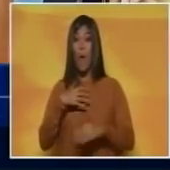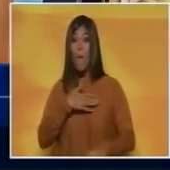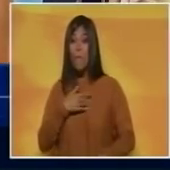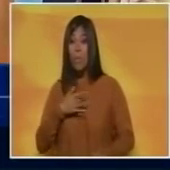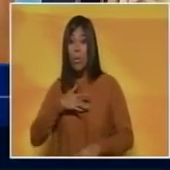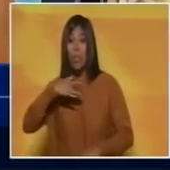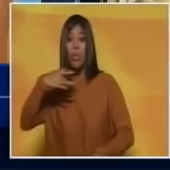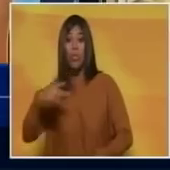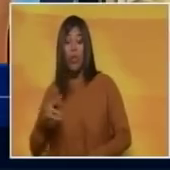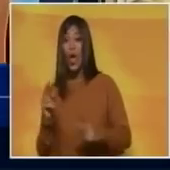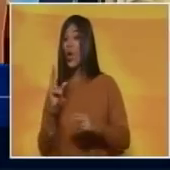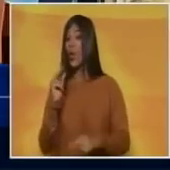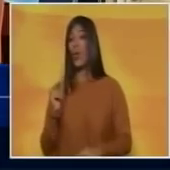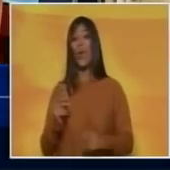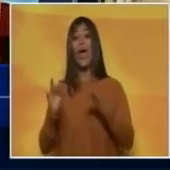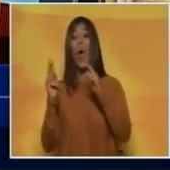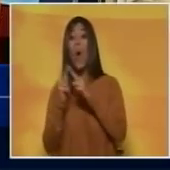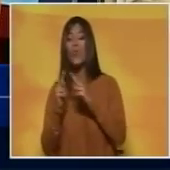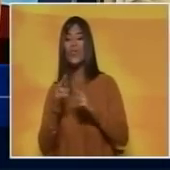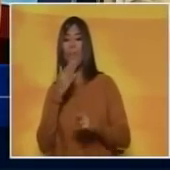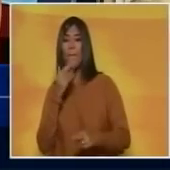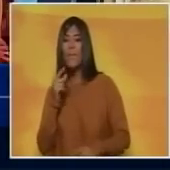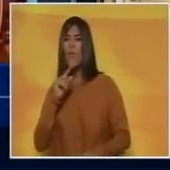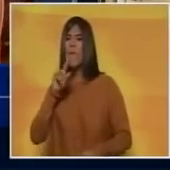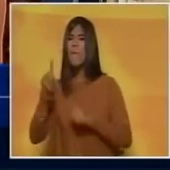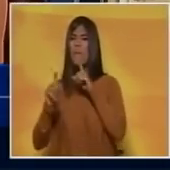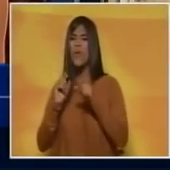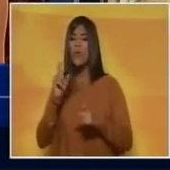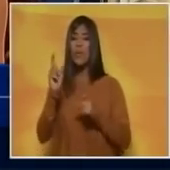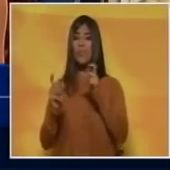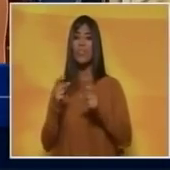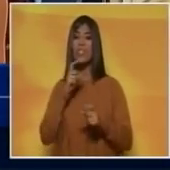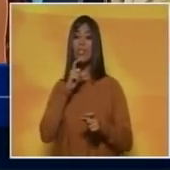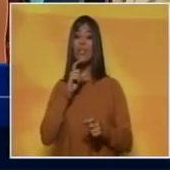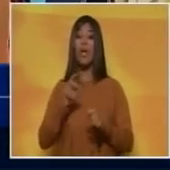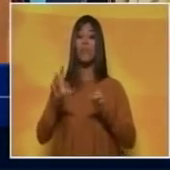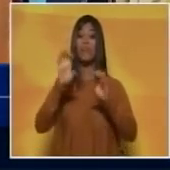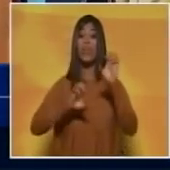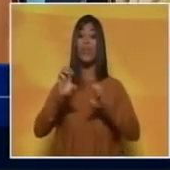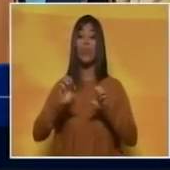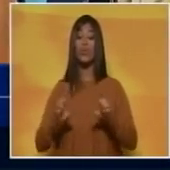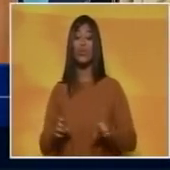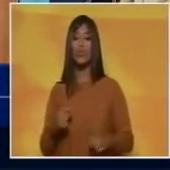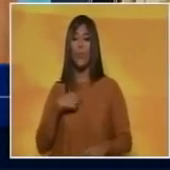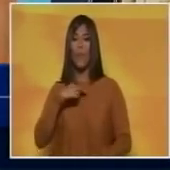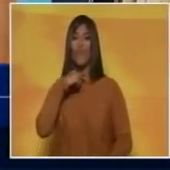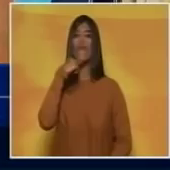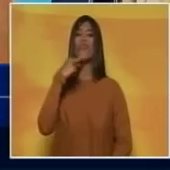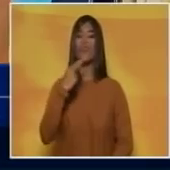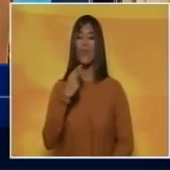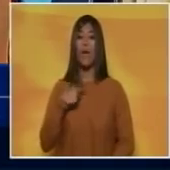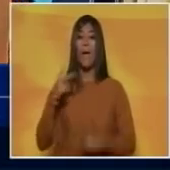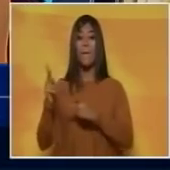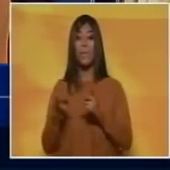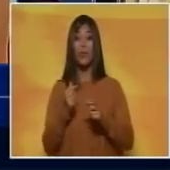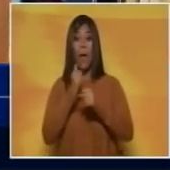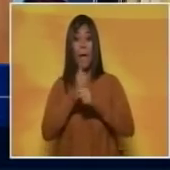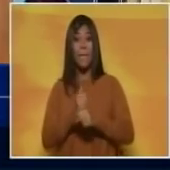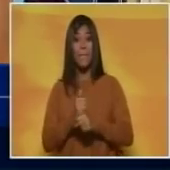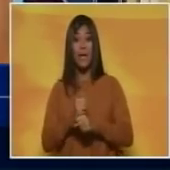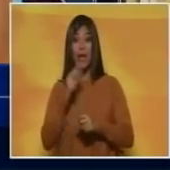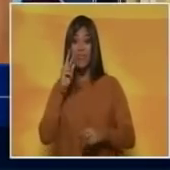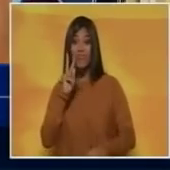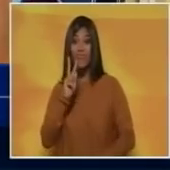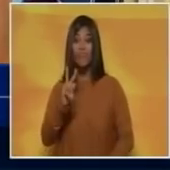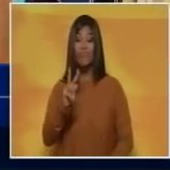la oportunidad de conocer las impresiones del resto del jurado calificador de La Voz Imbatible. Por eso la invitación es para que no se despeguen